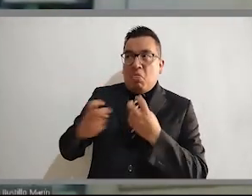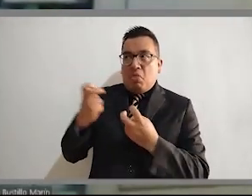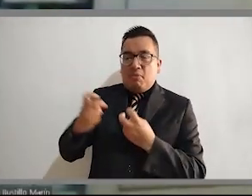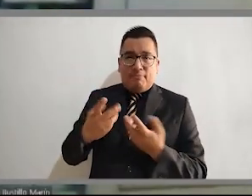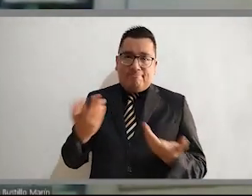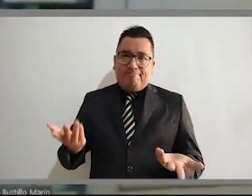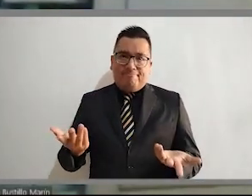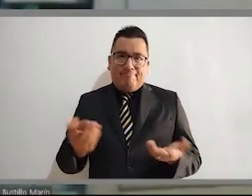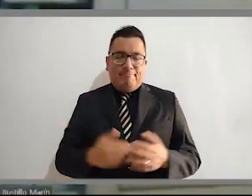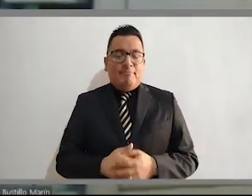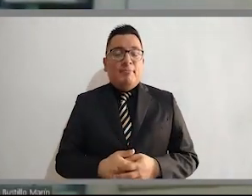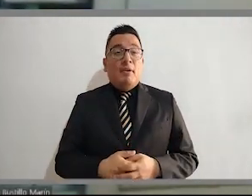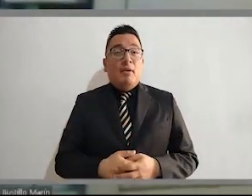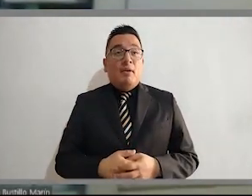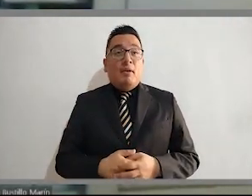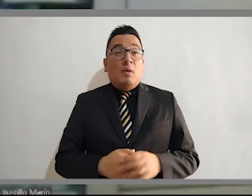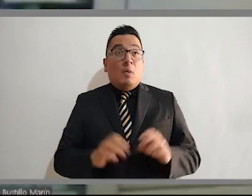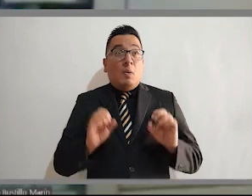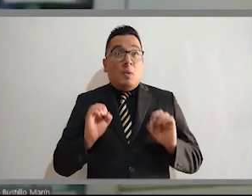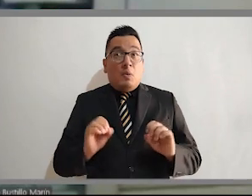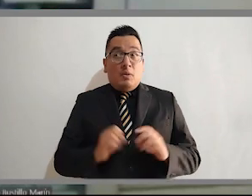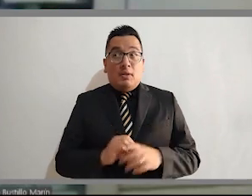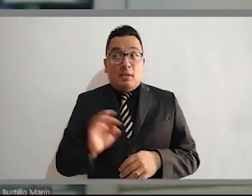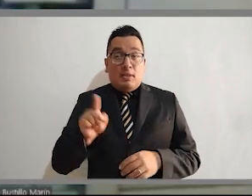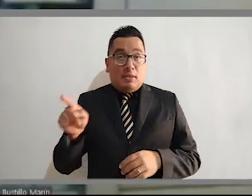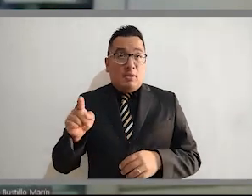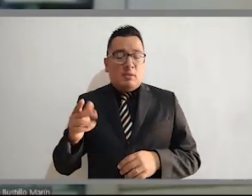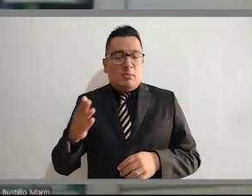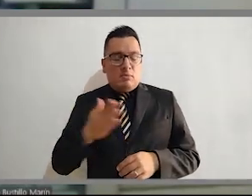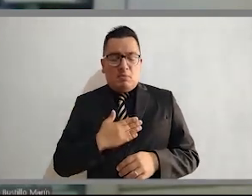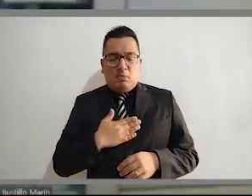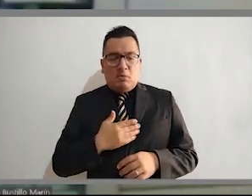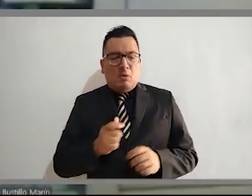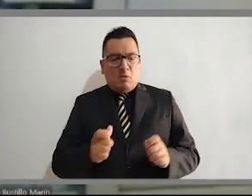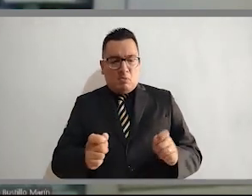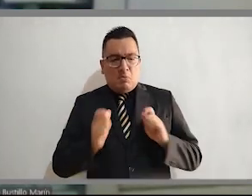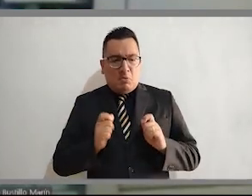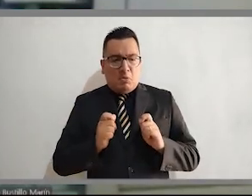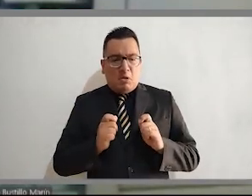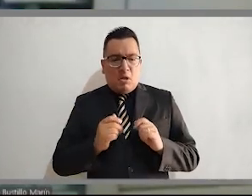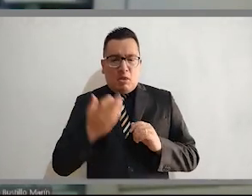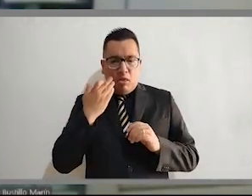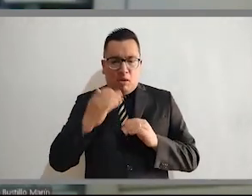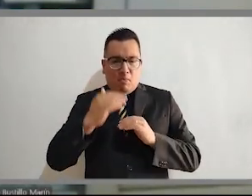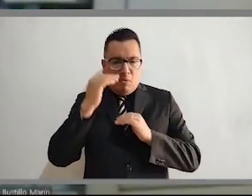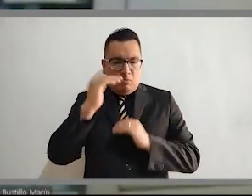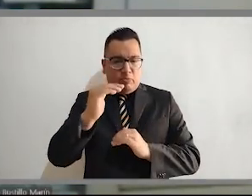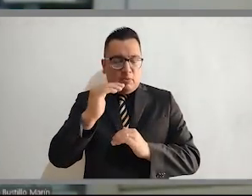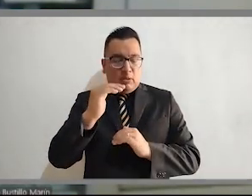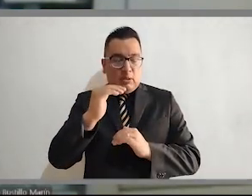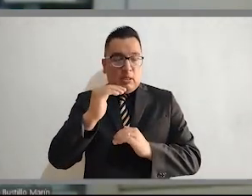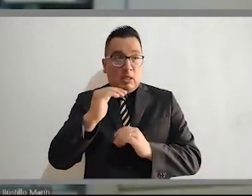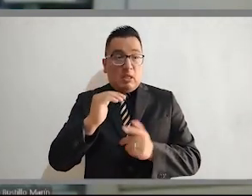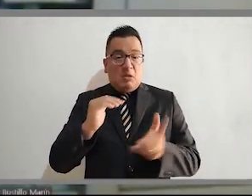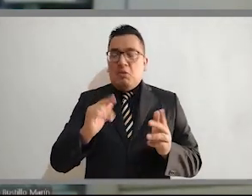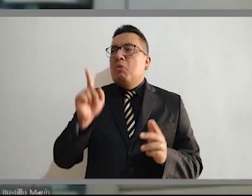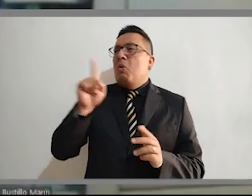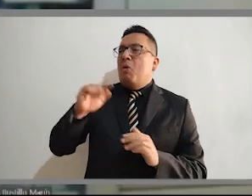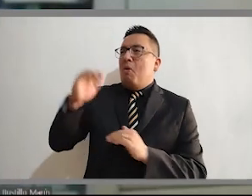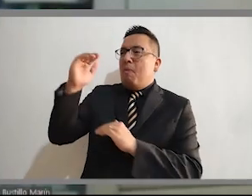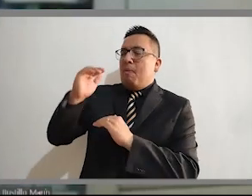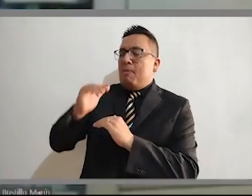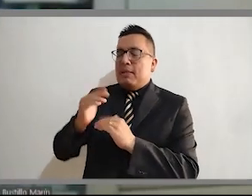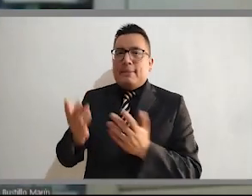el cargo. Y claro, y durar el tiempo por el cual fue electa, ¿no? Durante todo ese tiempo. Y